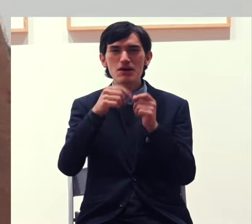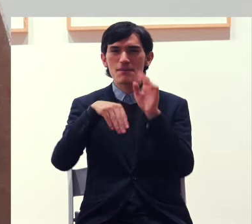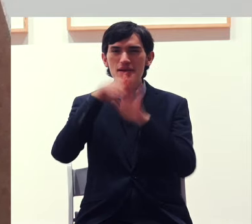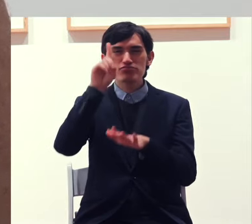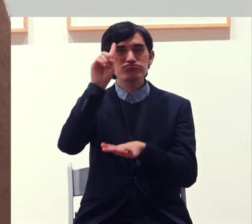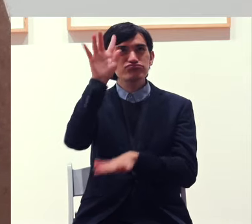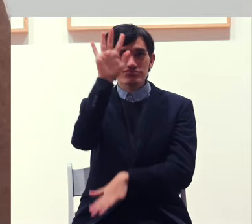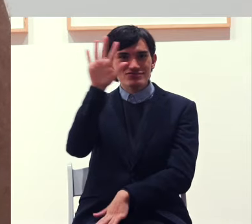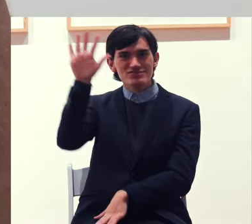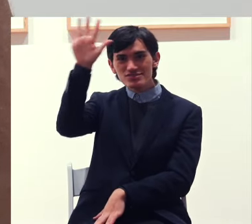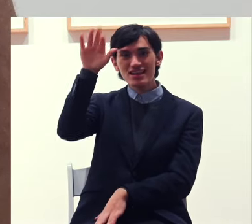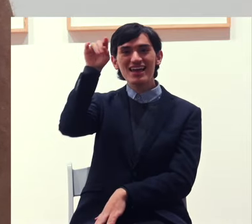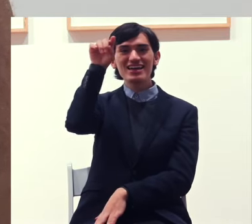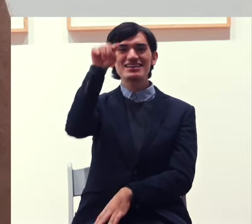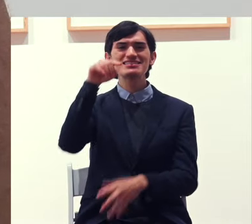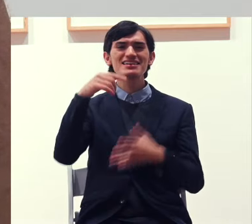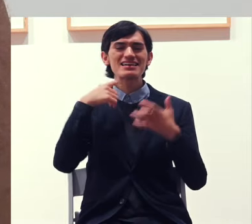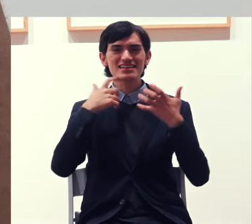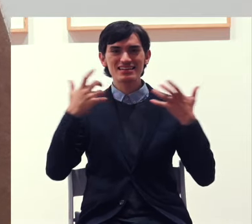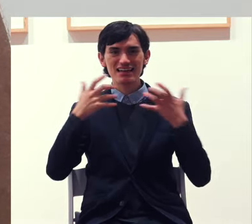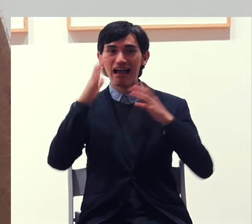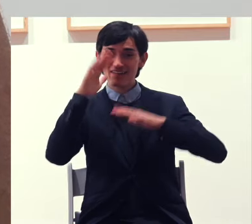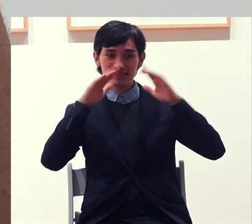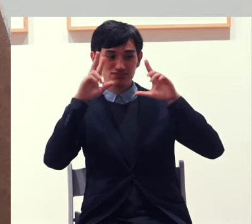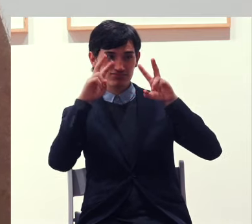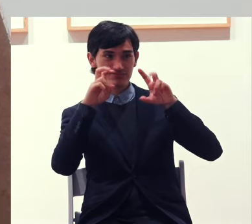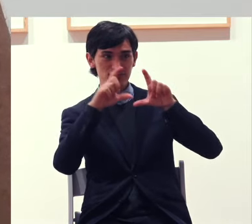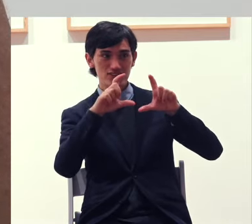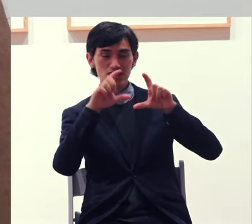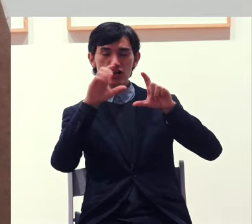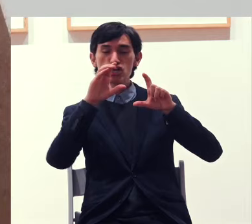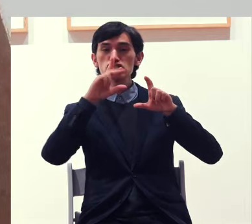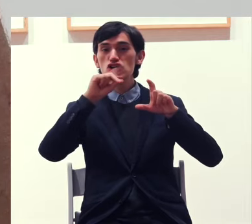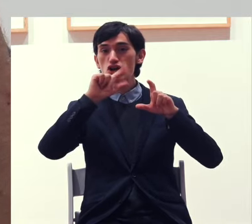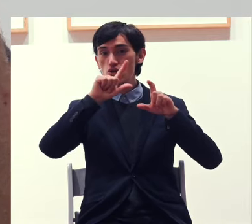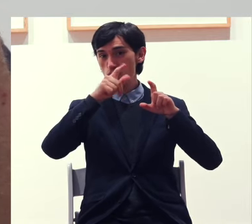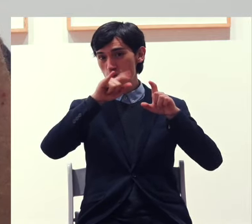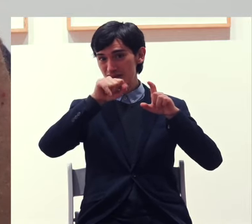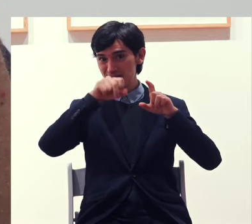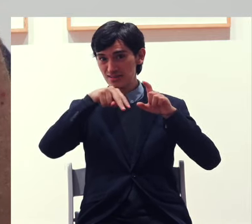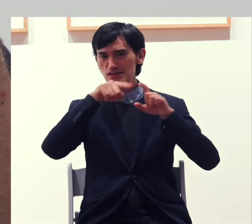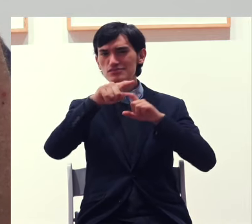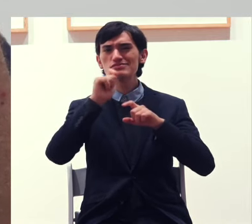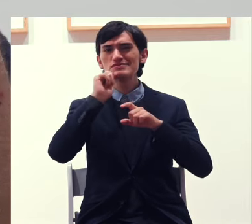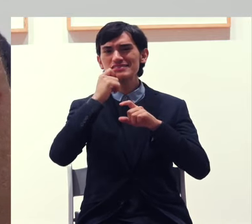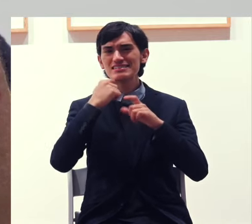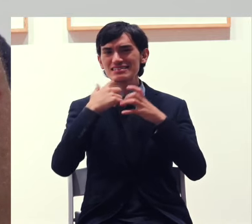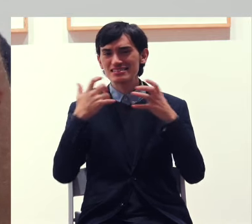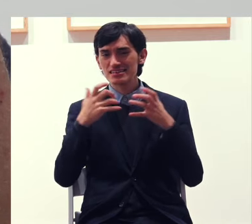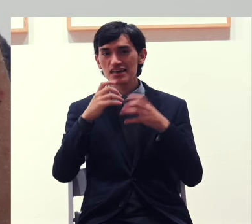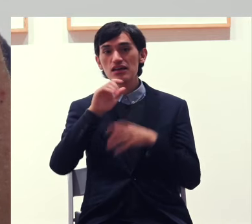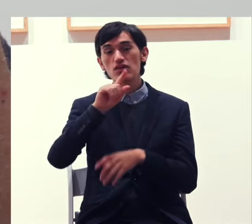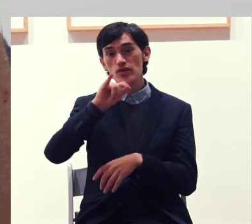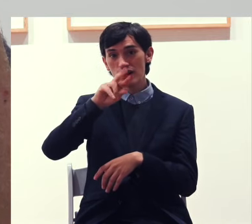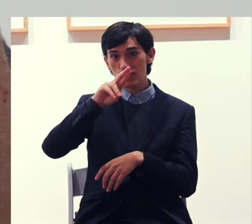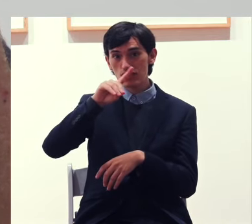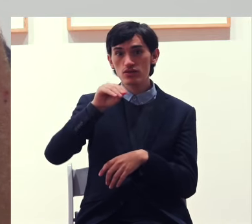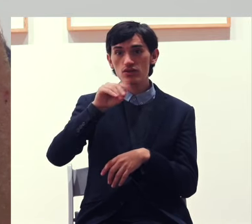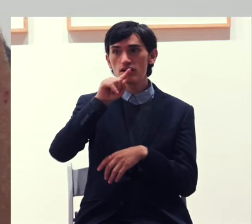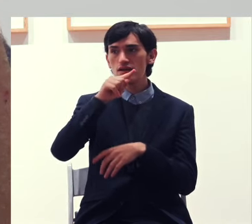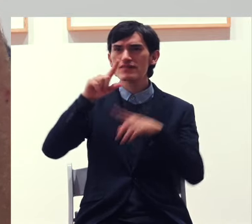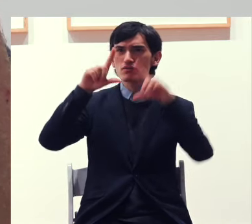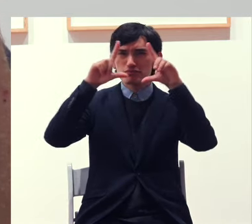me puse abstracto. Esta observación técnica, aparentemente inocente, acerca del cholguán, tiene que ver con la idea de José